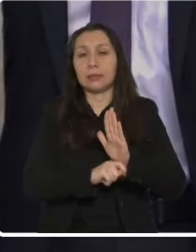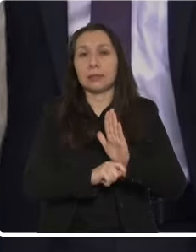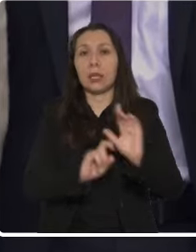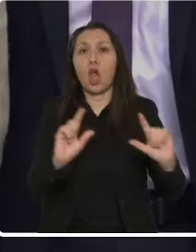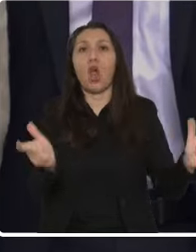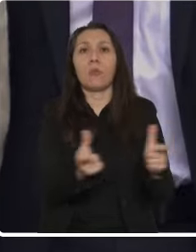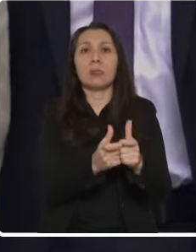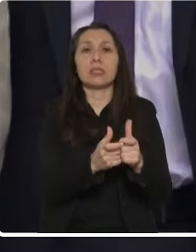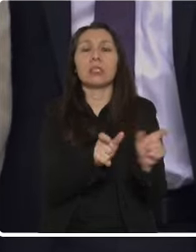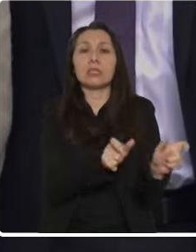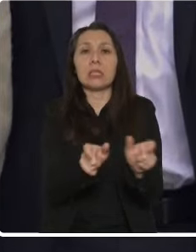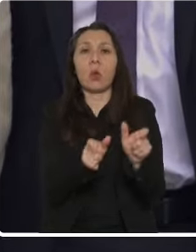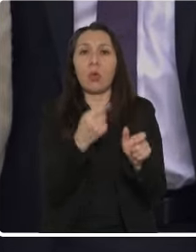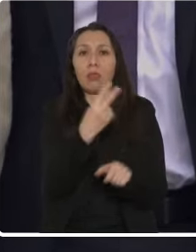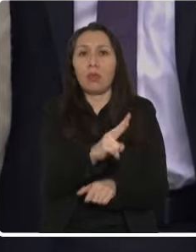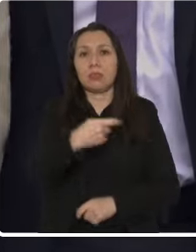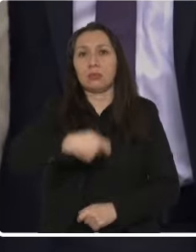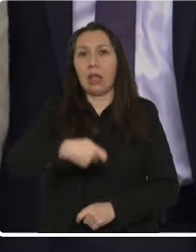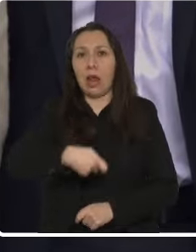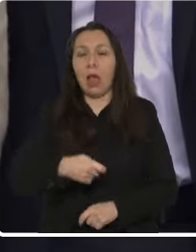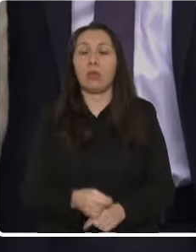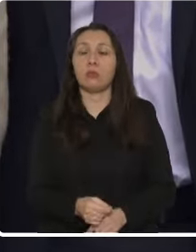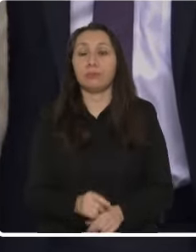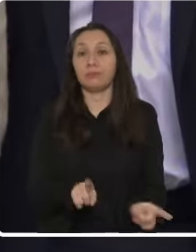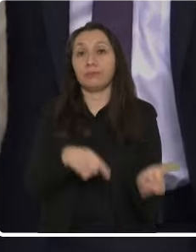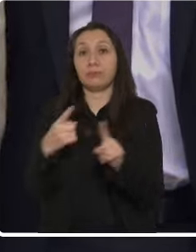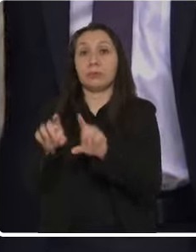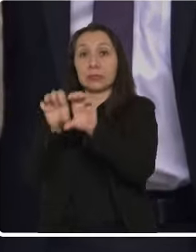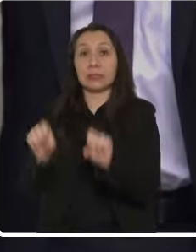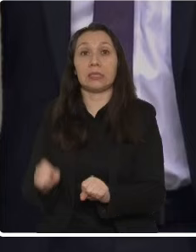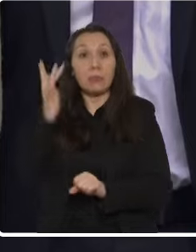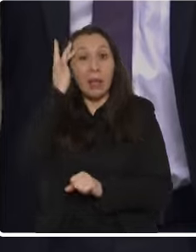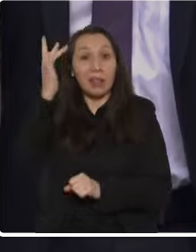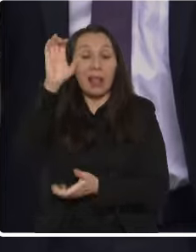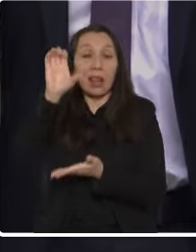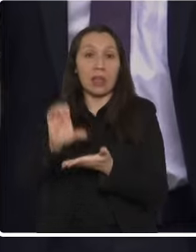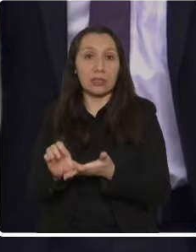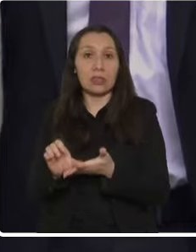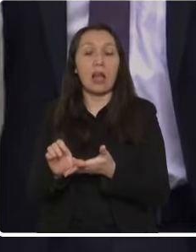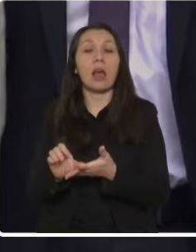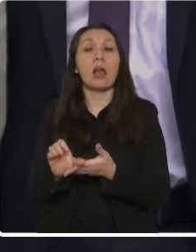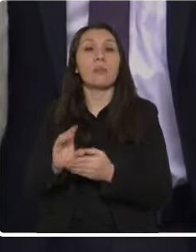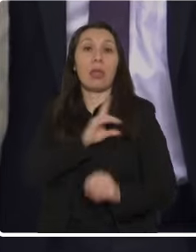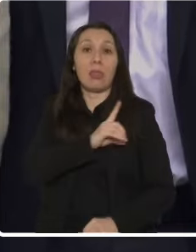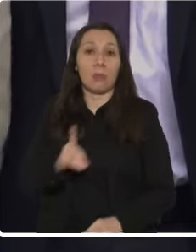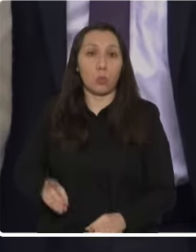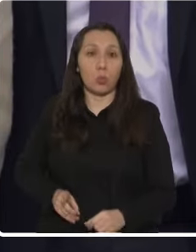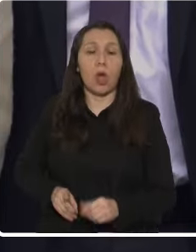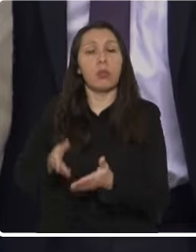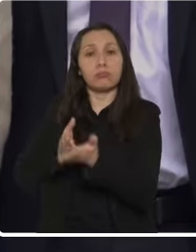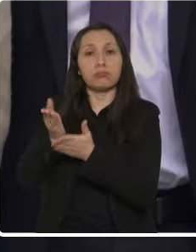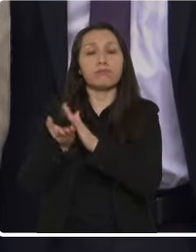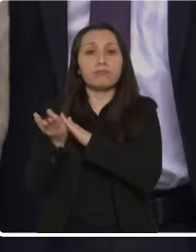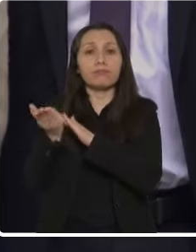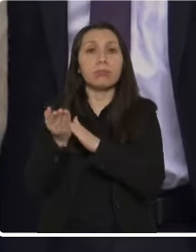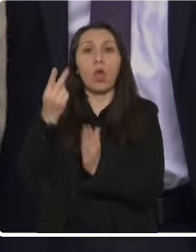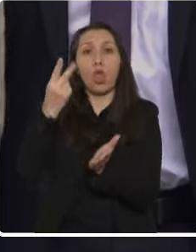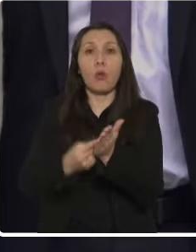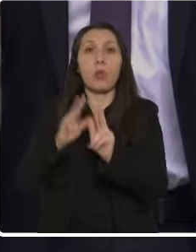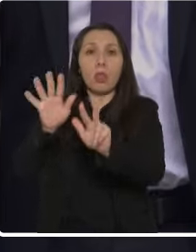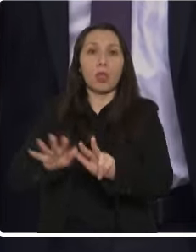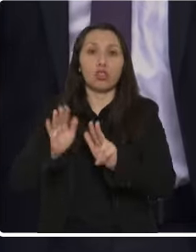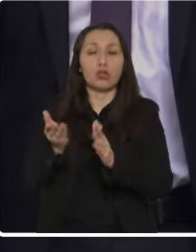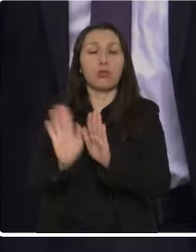en la Comisión de Seguridad del Senado, y el de sistema de inteligencia del Estado está en la Cámara de Diputados desde el año